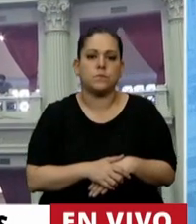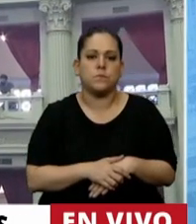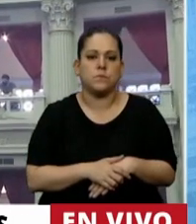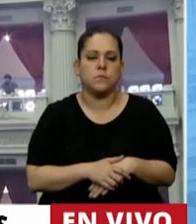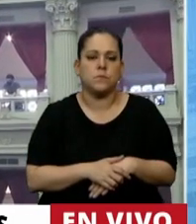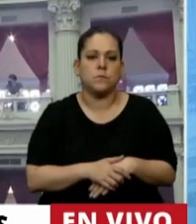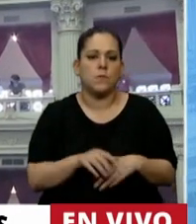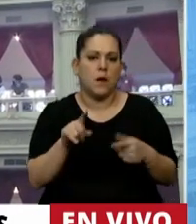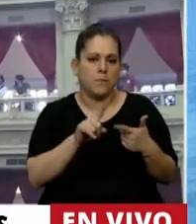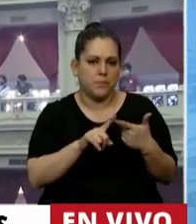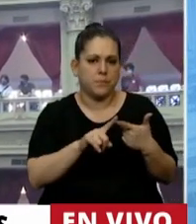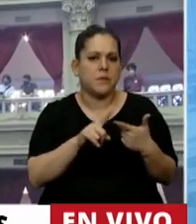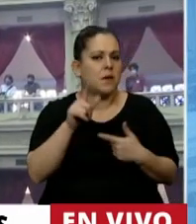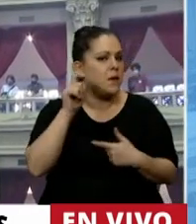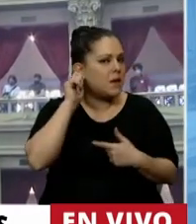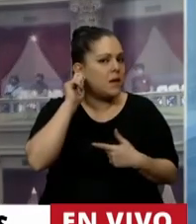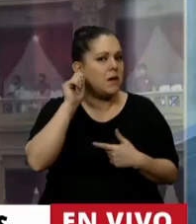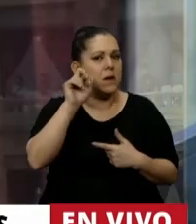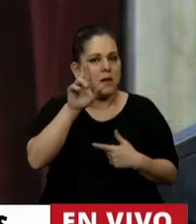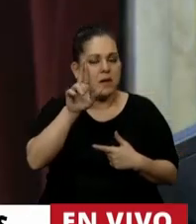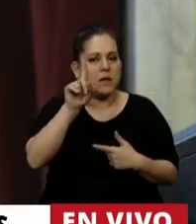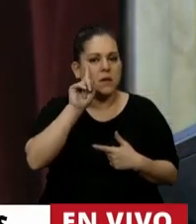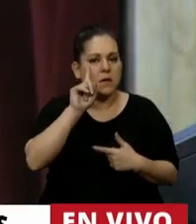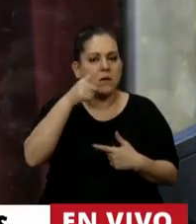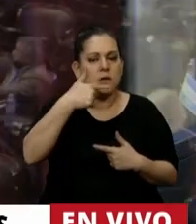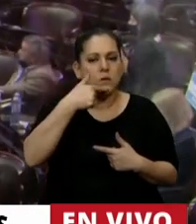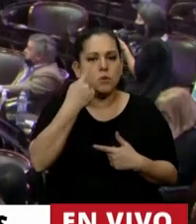diputado eduardo brizuela del moral